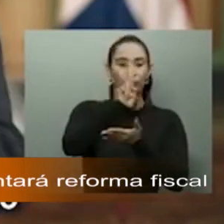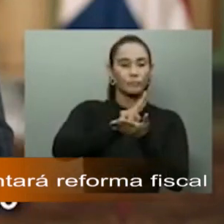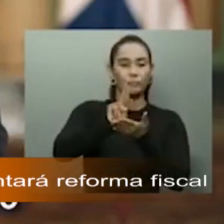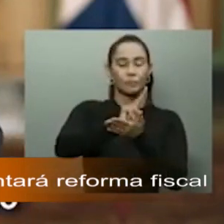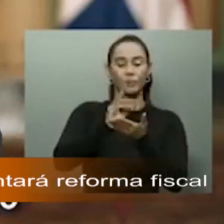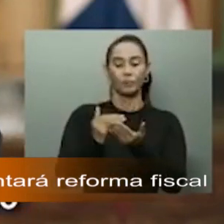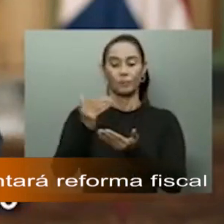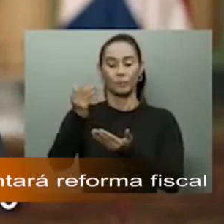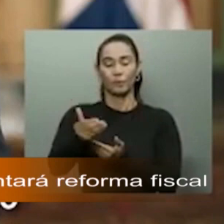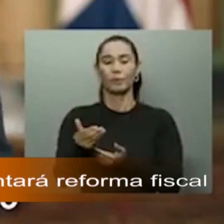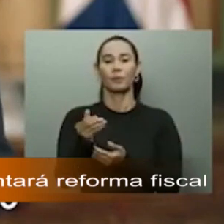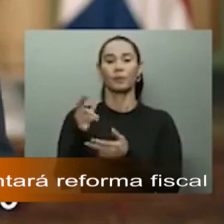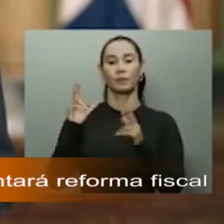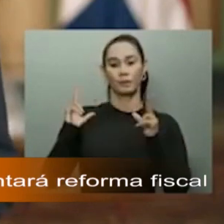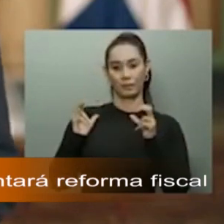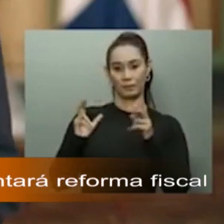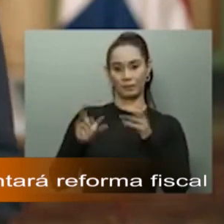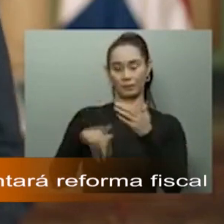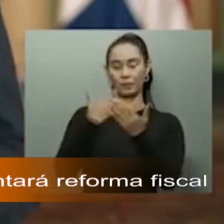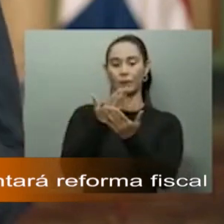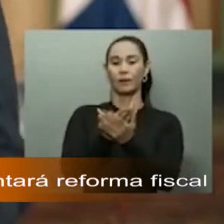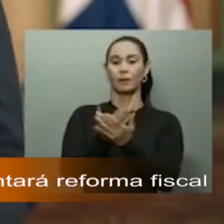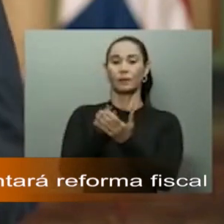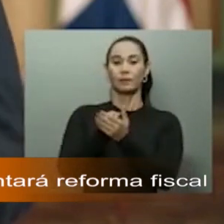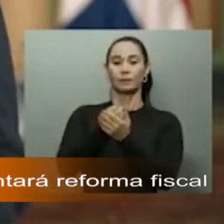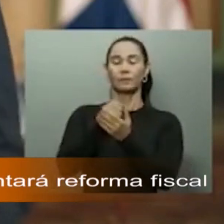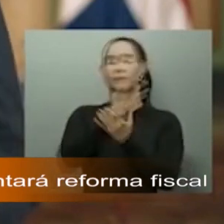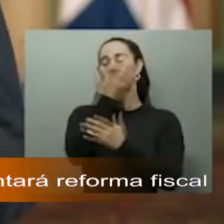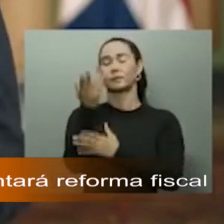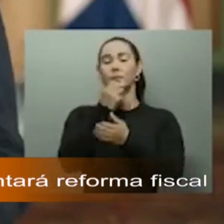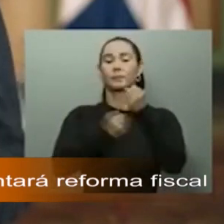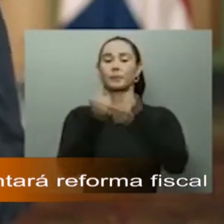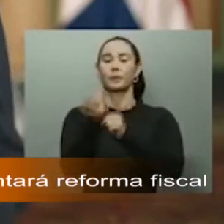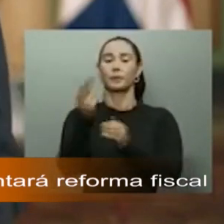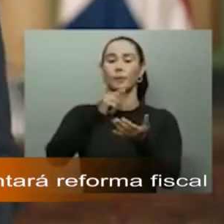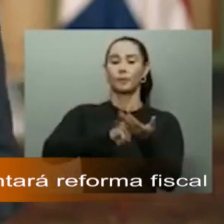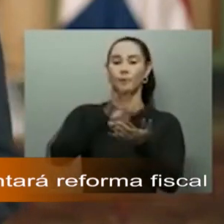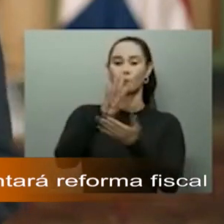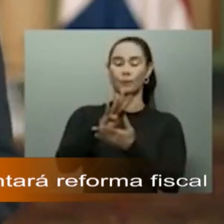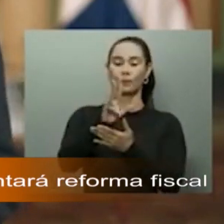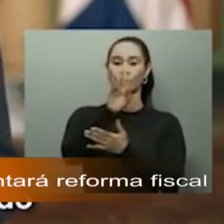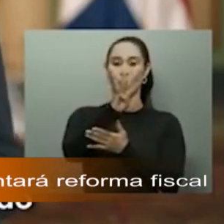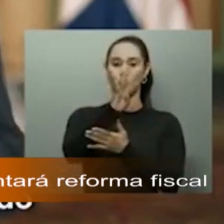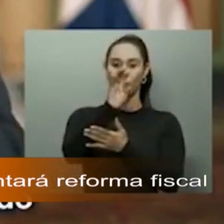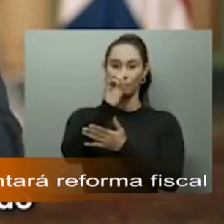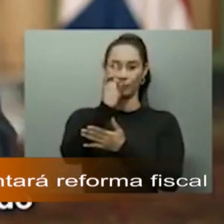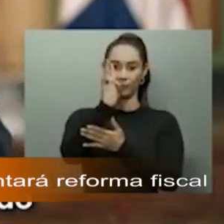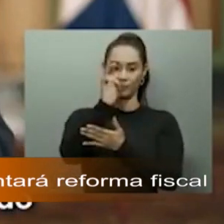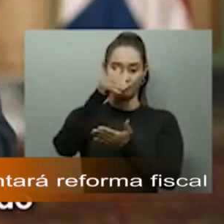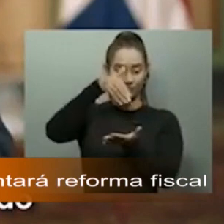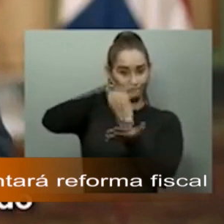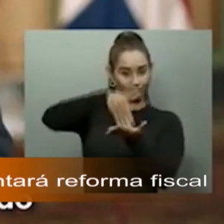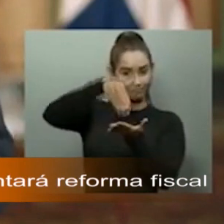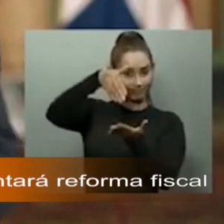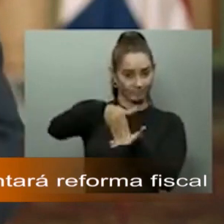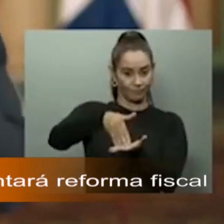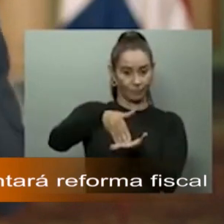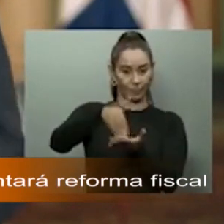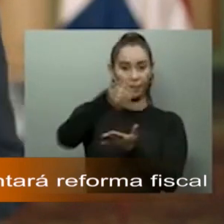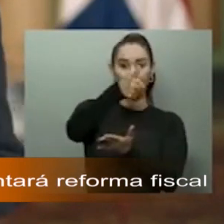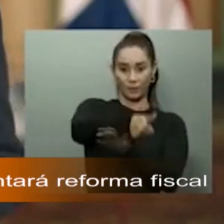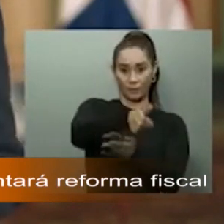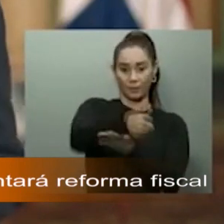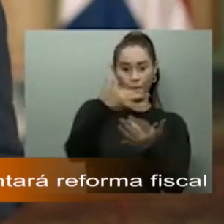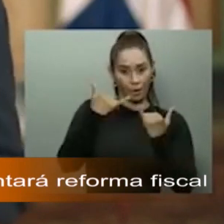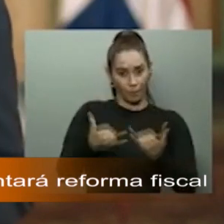por la pandemia del cob y 19 otros motivos mencionados por el mandatario para